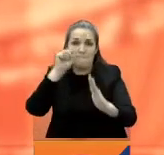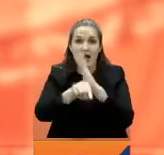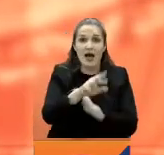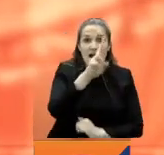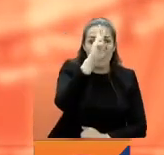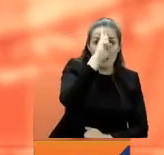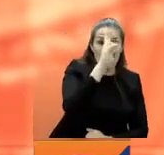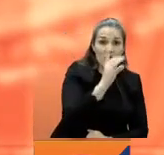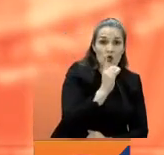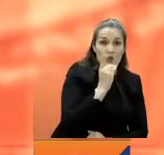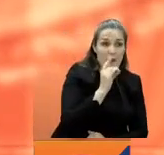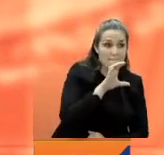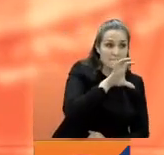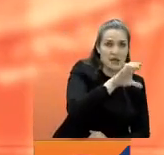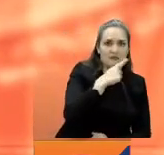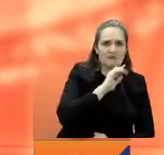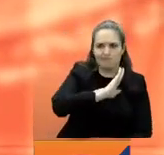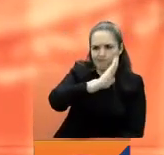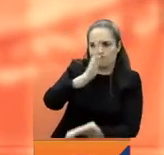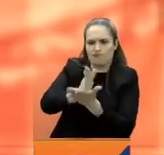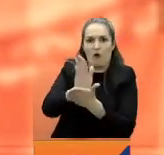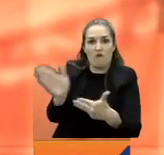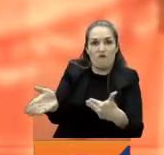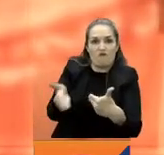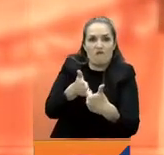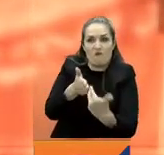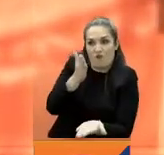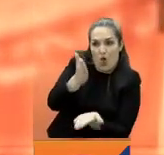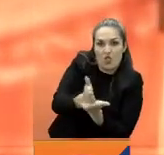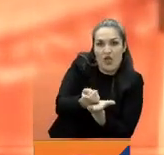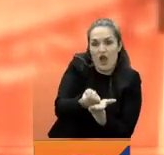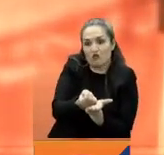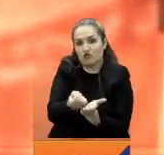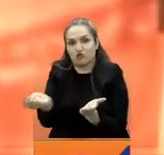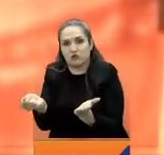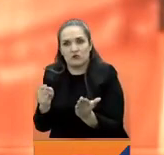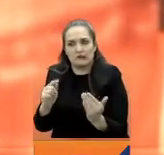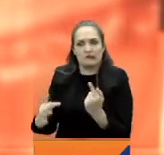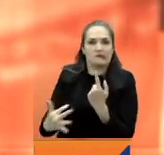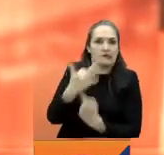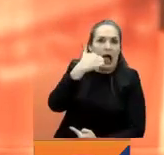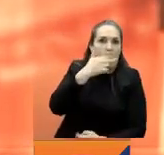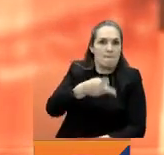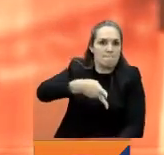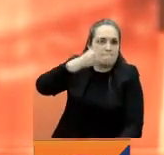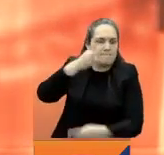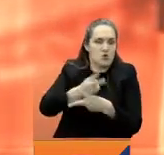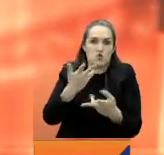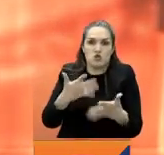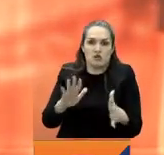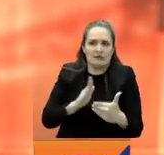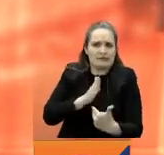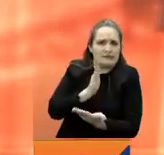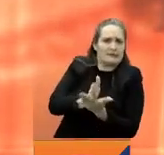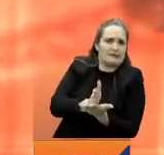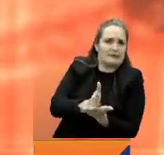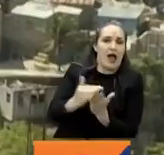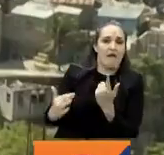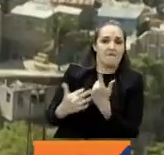por su parte, ordenó el cierre inmediato de su frontera ante la desestabilización que pueda detonarse en su suelo